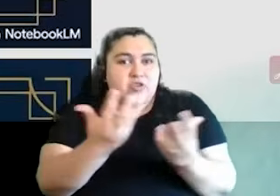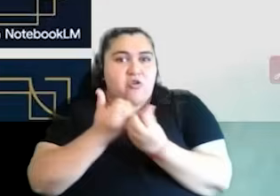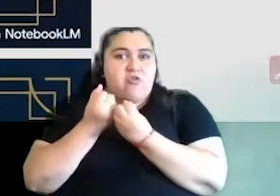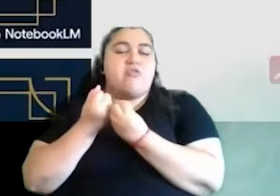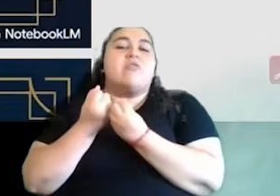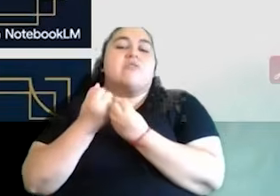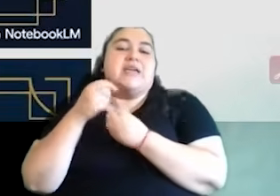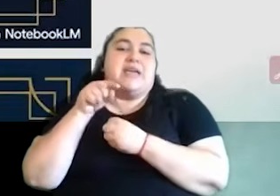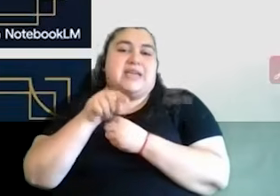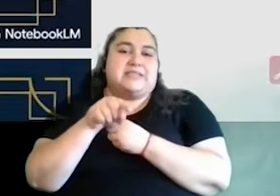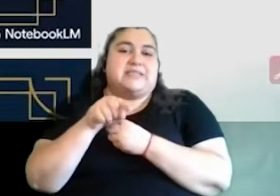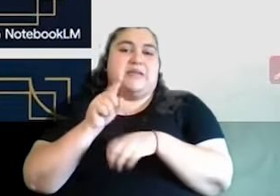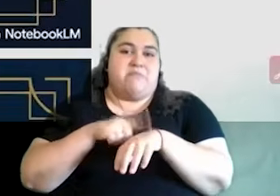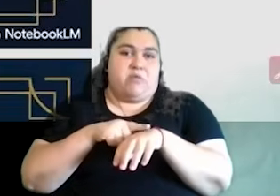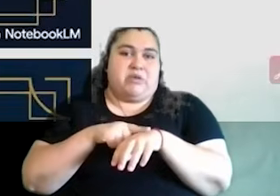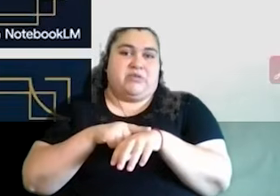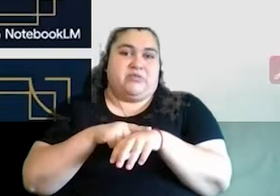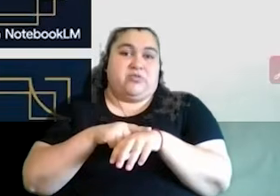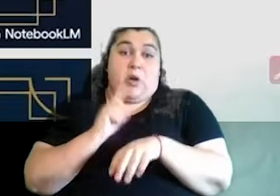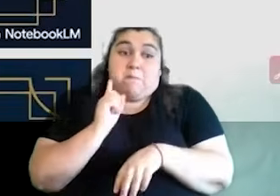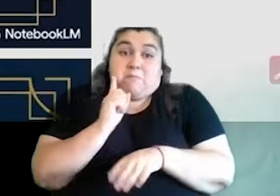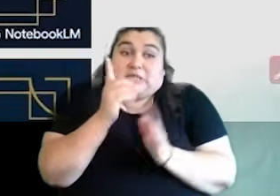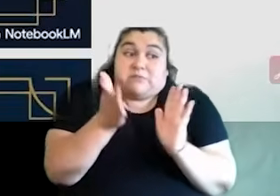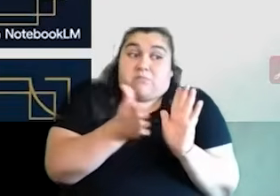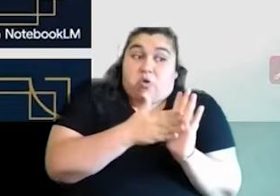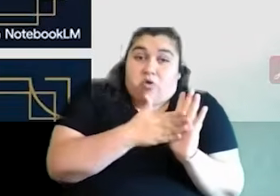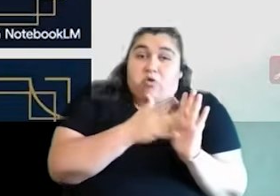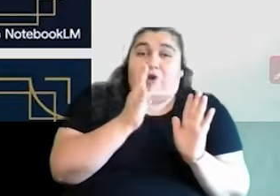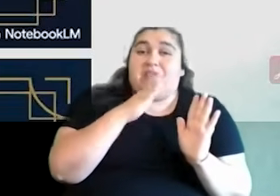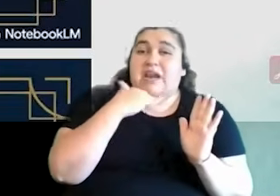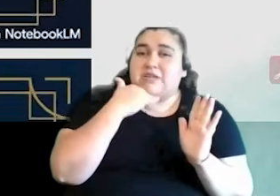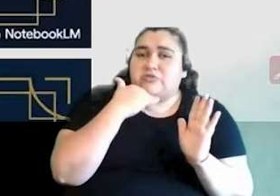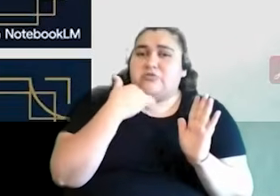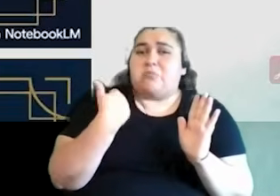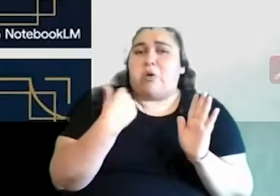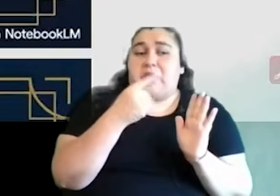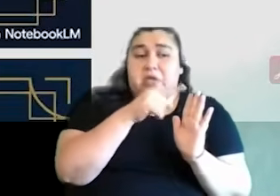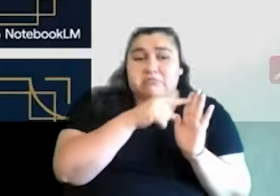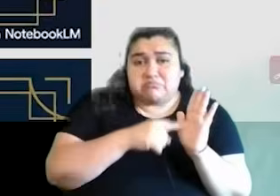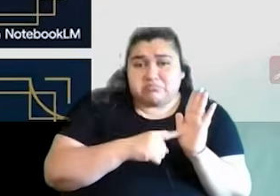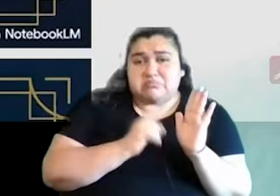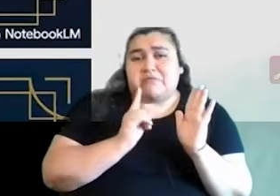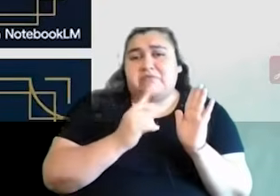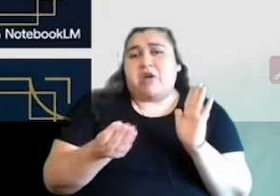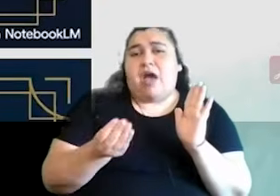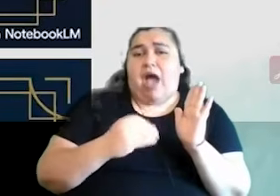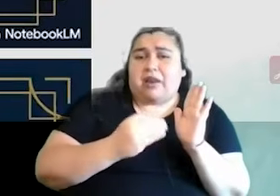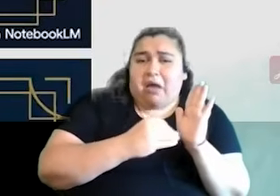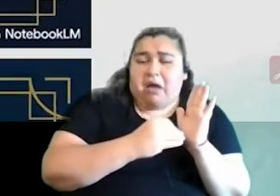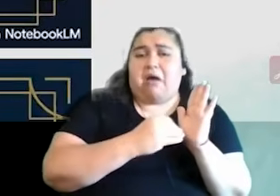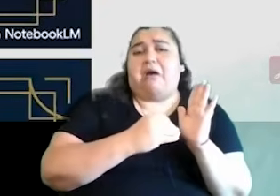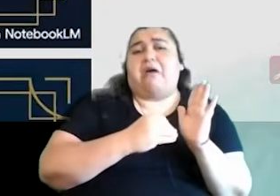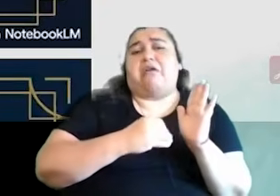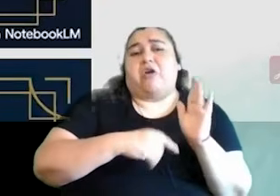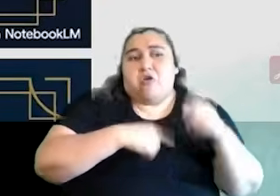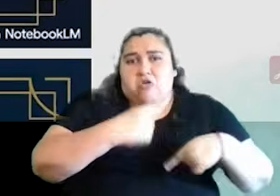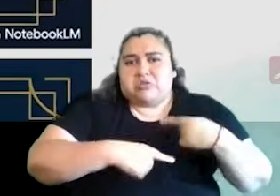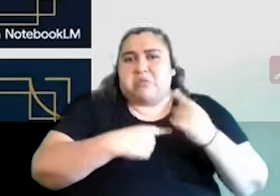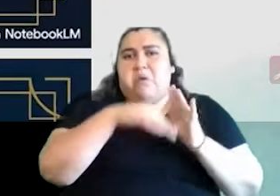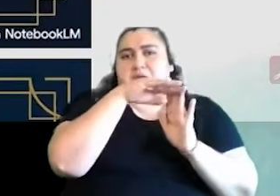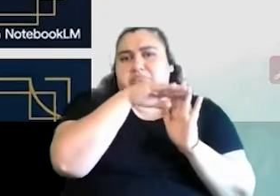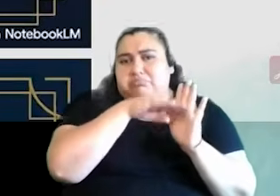Y en esta misma declaración jurada se va a poder confirmar o agregar tanto ingresos como deducciones.